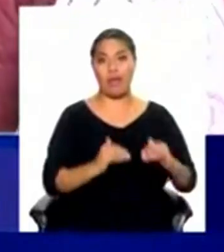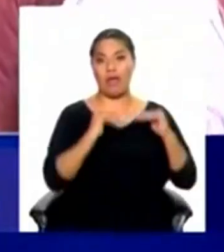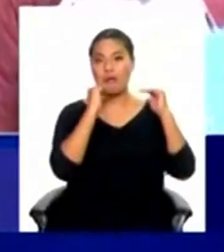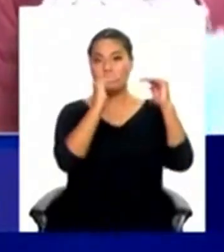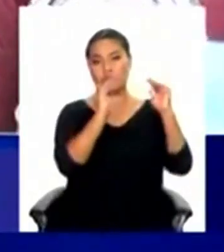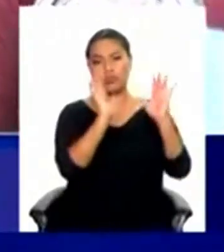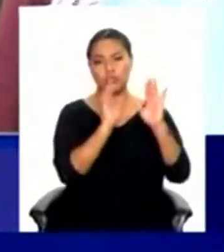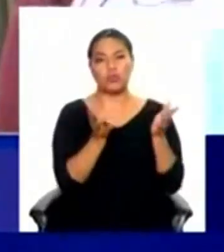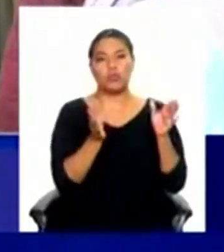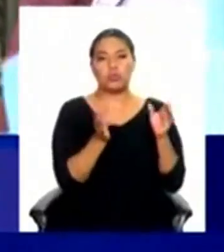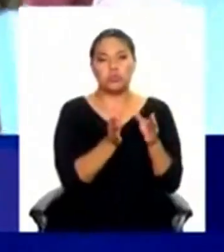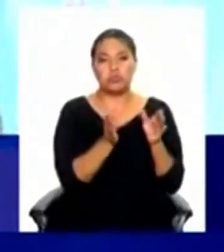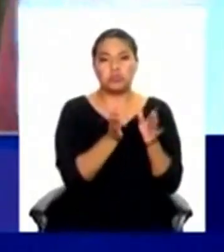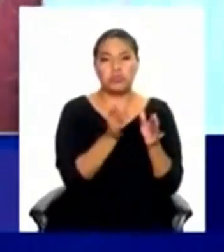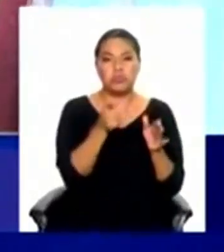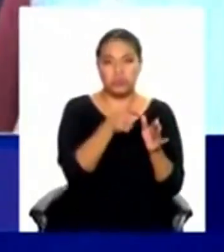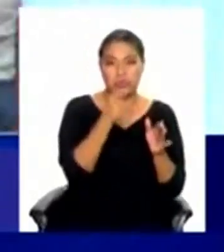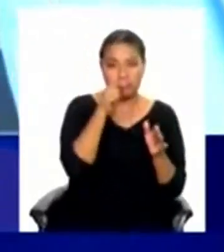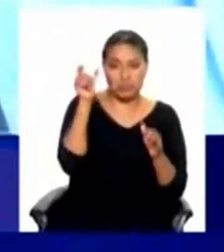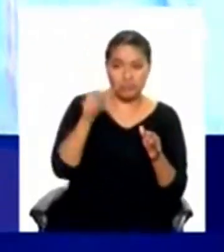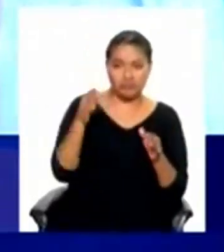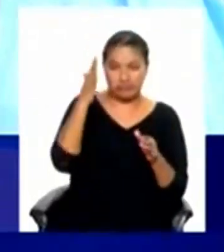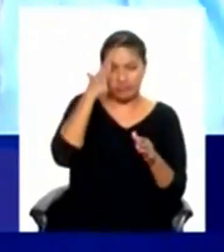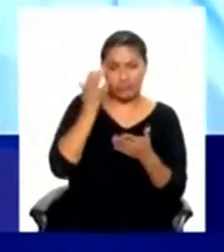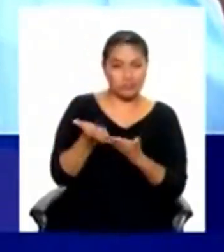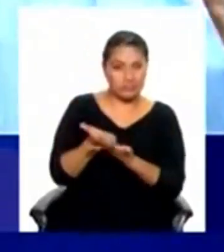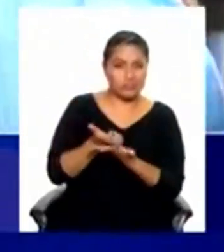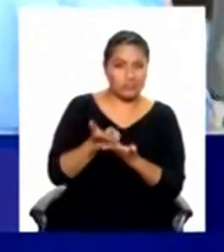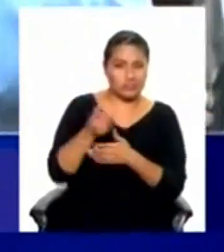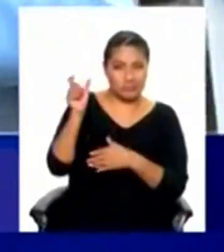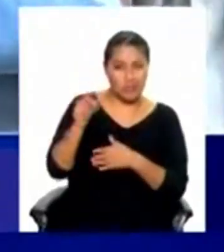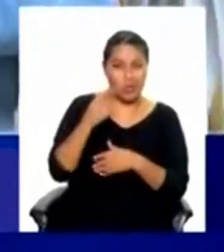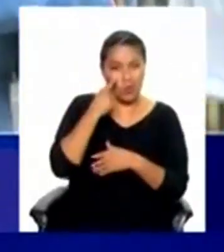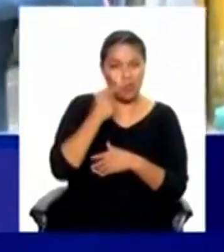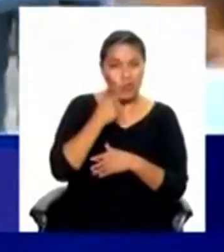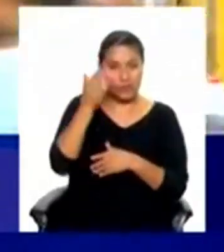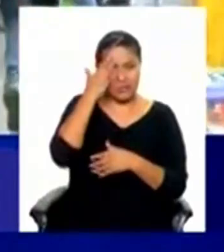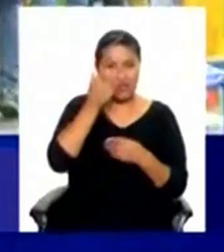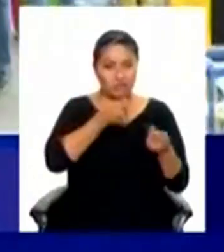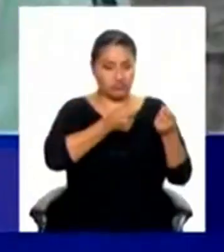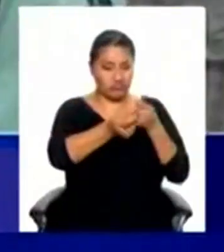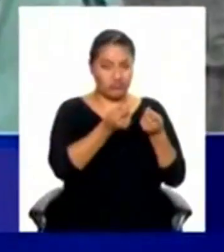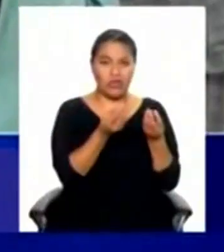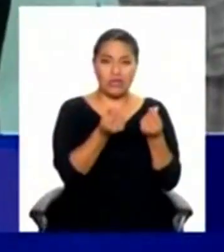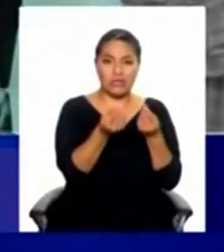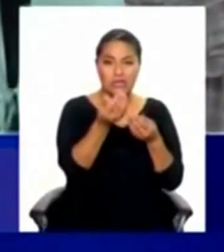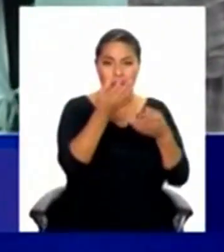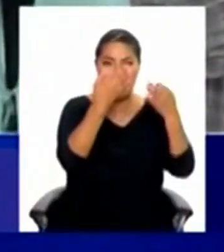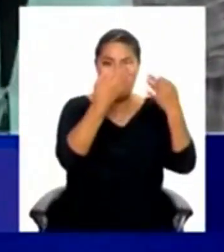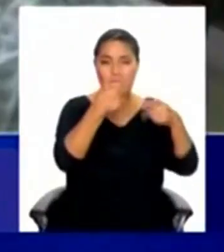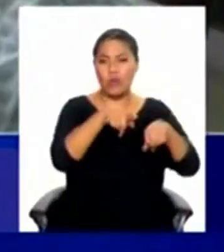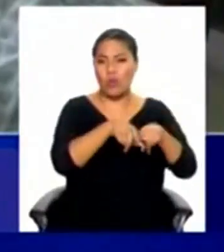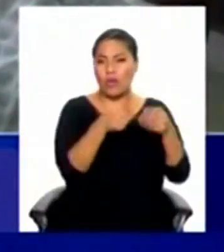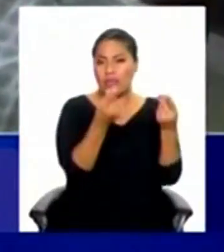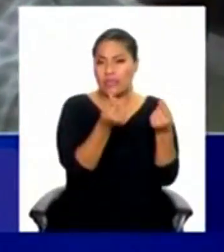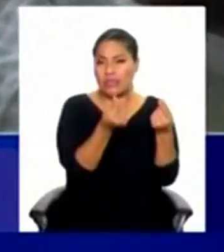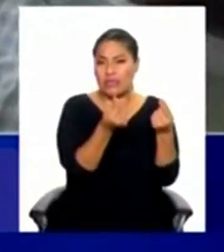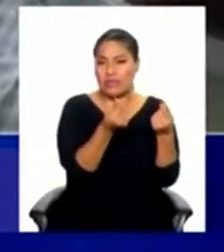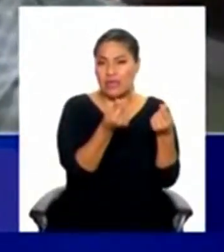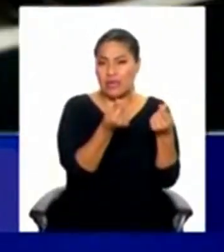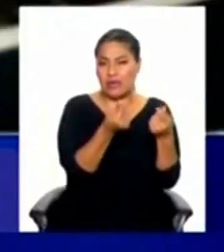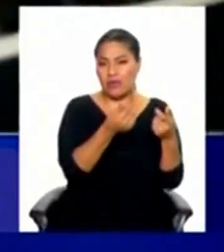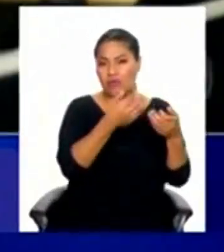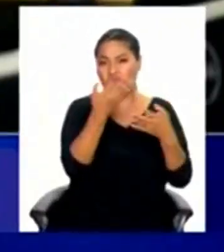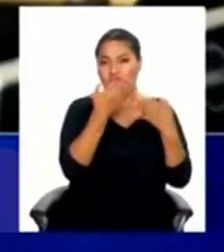alto impacto y ahí están los expertos las expertas que en gestión pública de gasto o gestión de presupuesto que me pueden dar